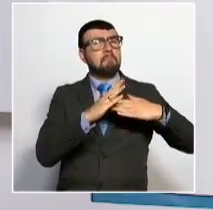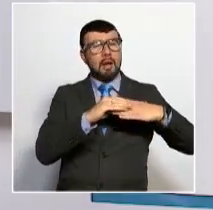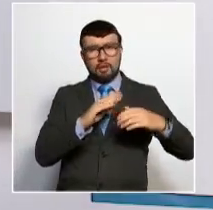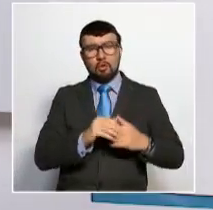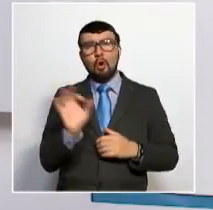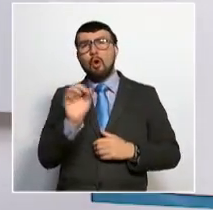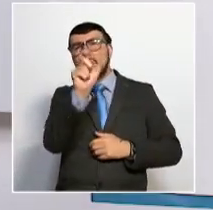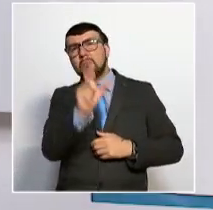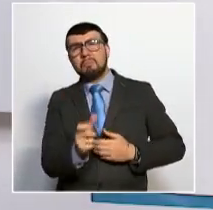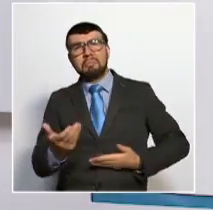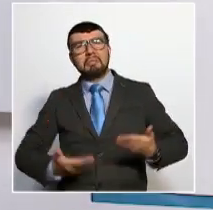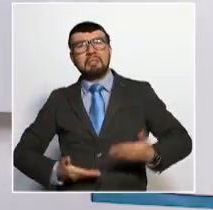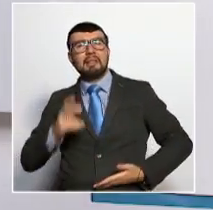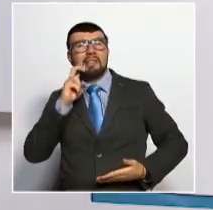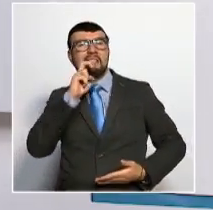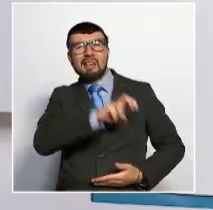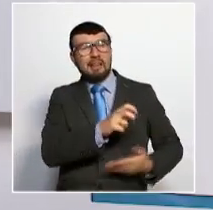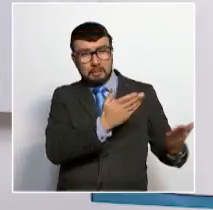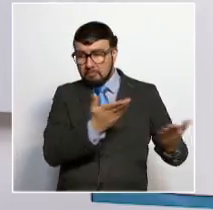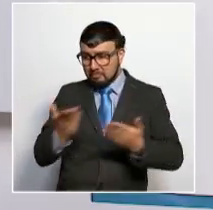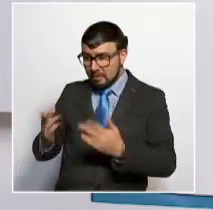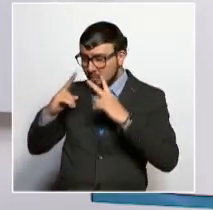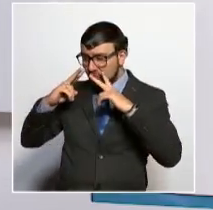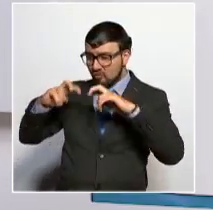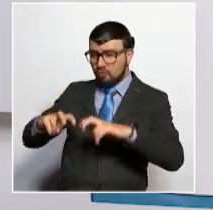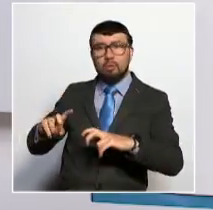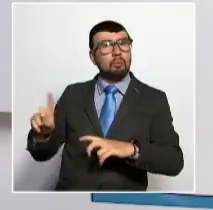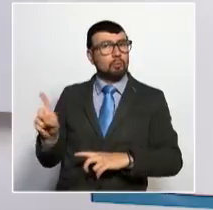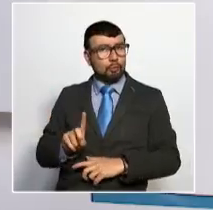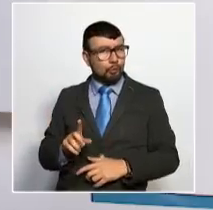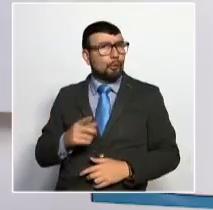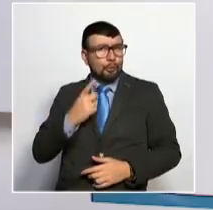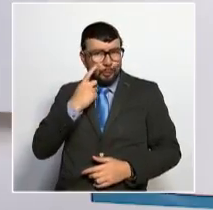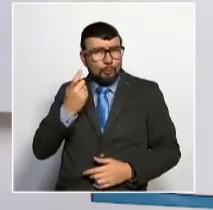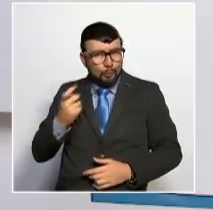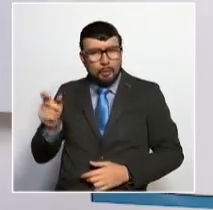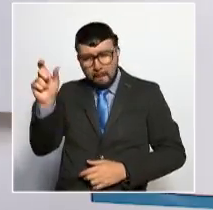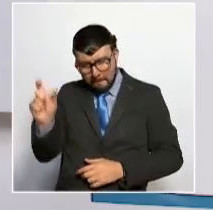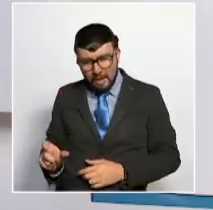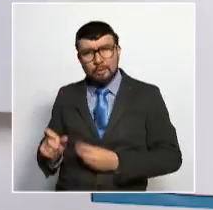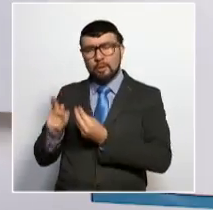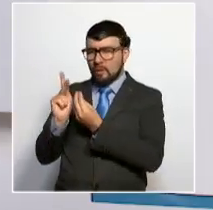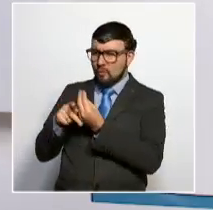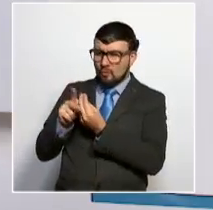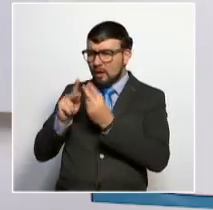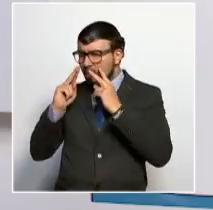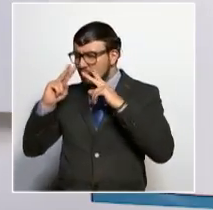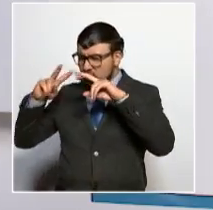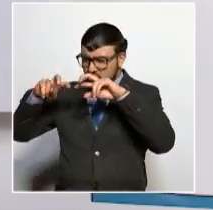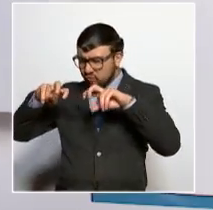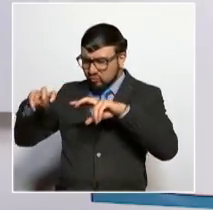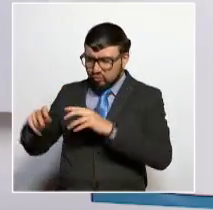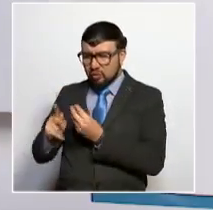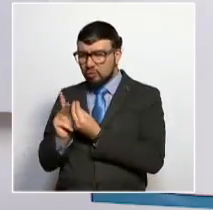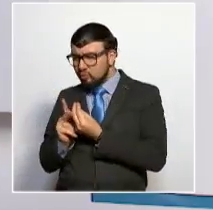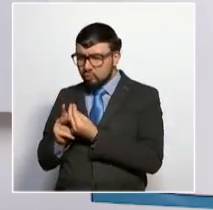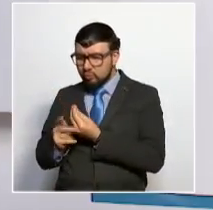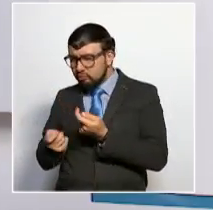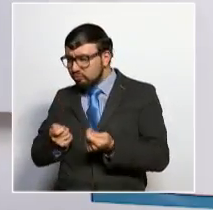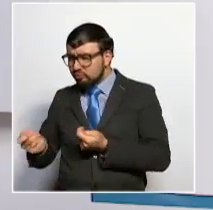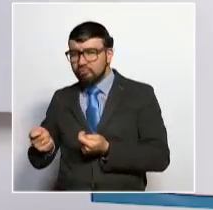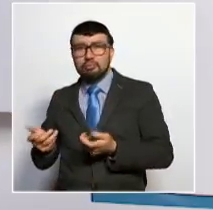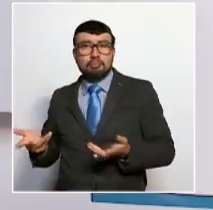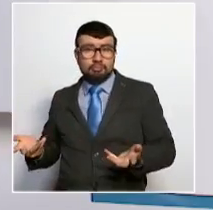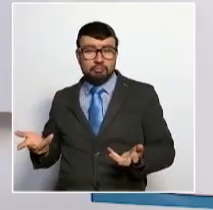muy bien el carro. No, buscan un mecánico. Pero tan raro con nuestro cuerpo humano. A nosotros nos toca